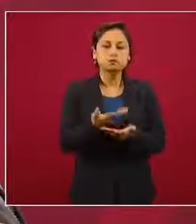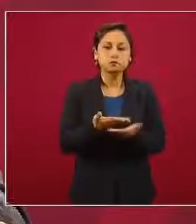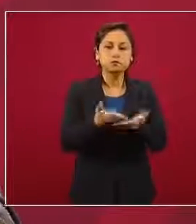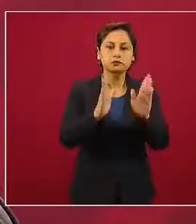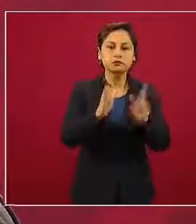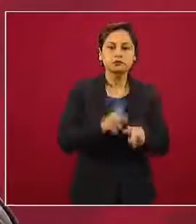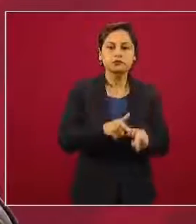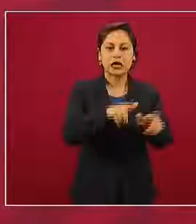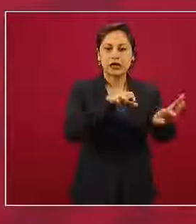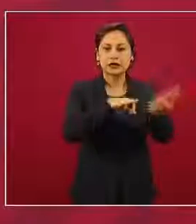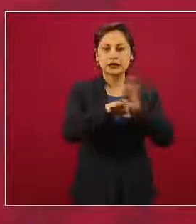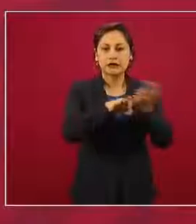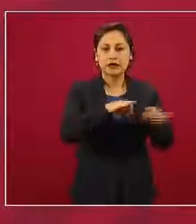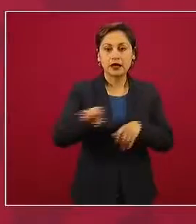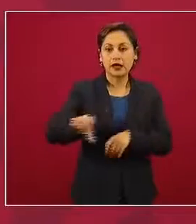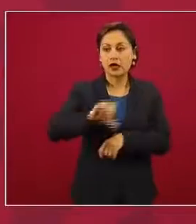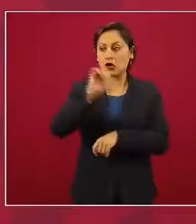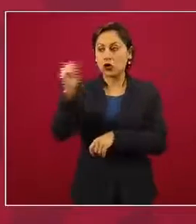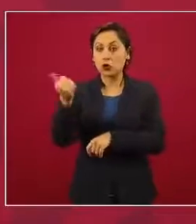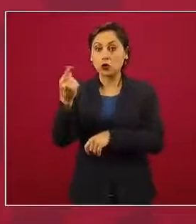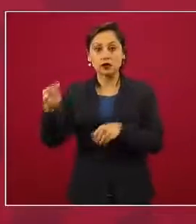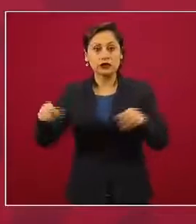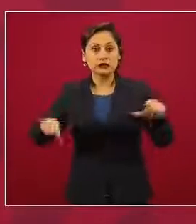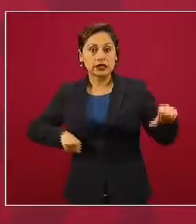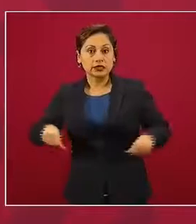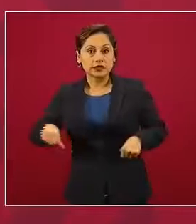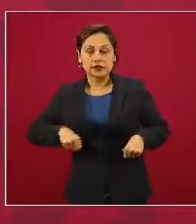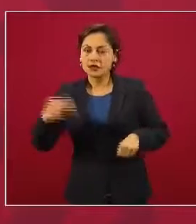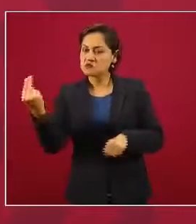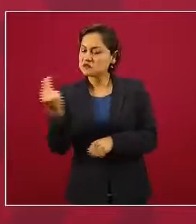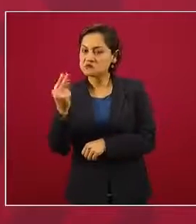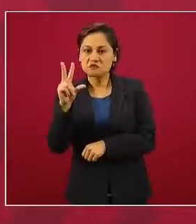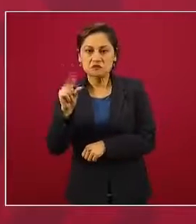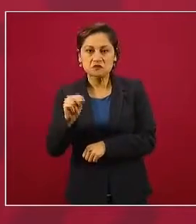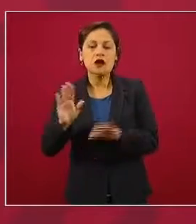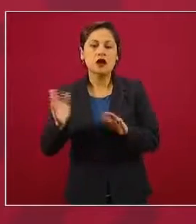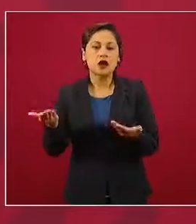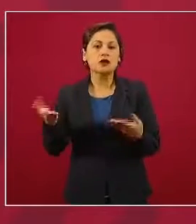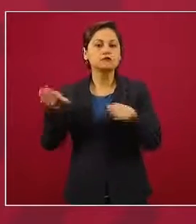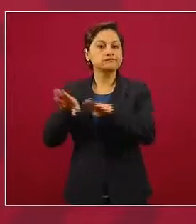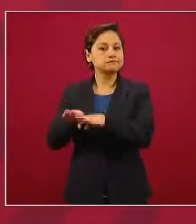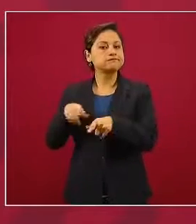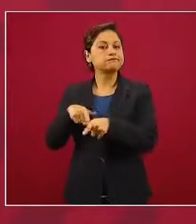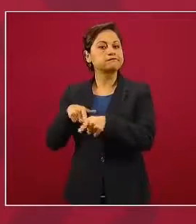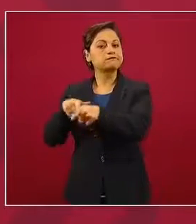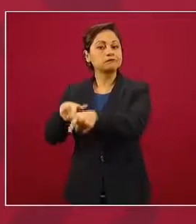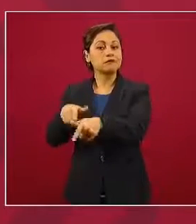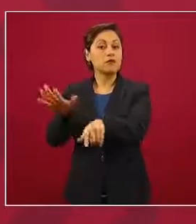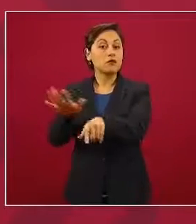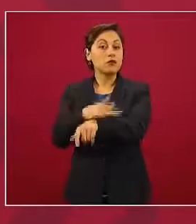cuáles no deben activarse en este momento porque implicarían un importante riesgo de